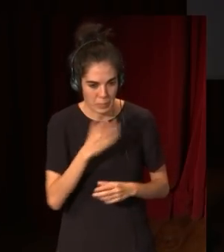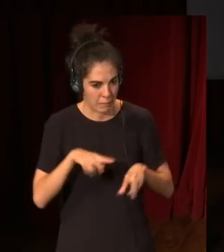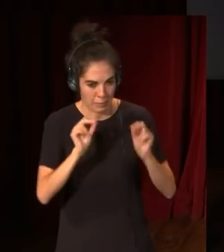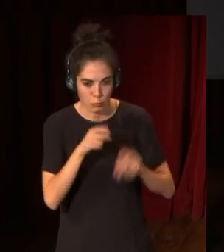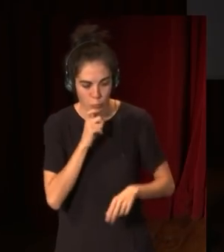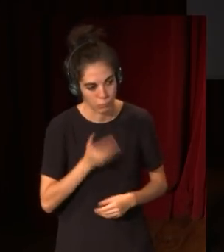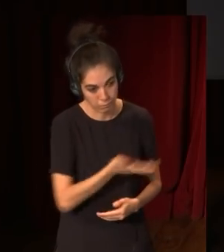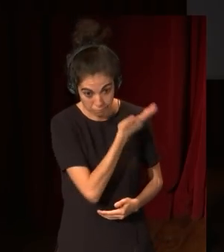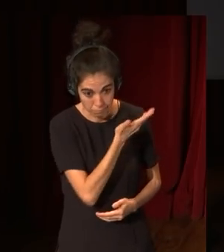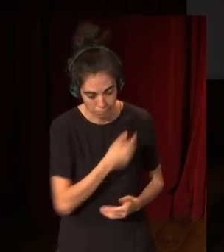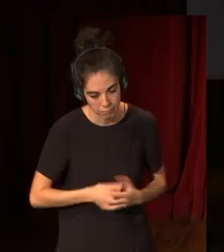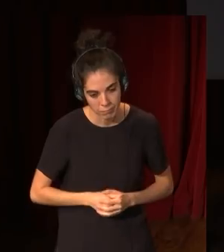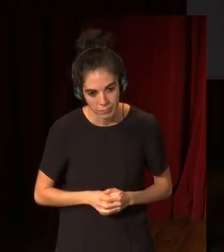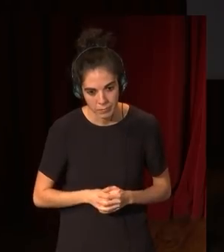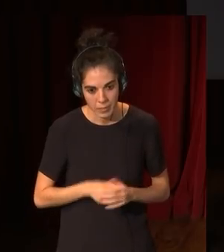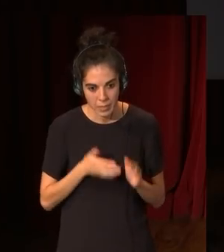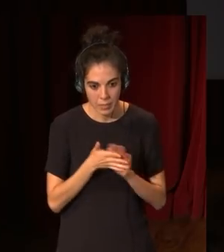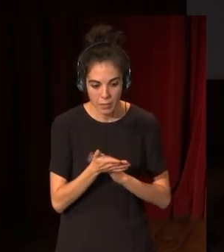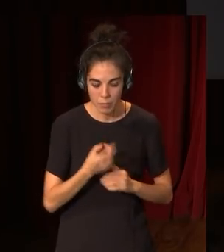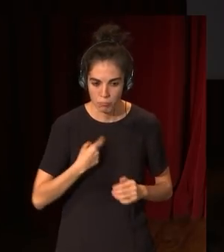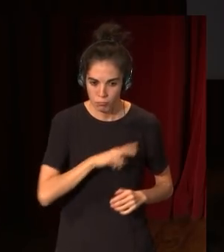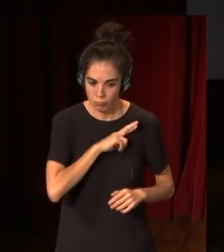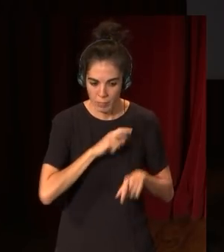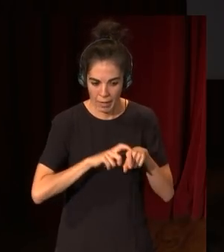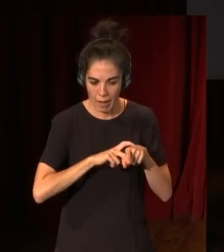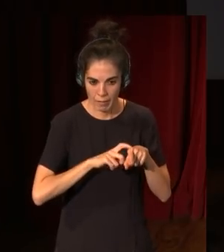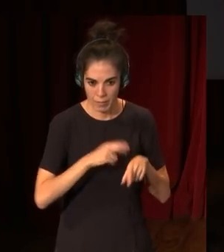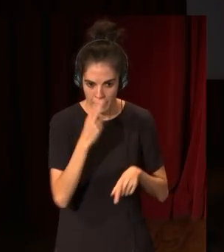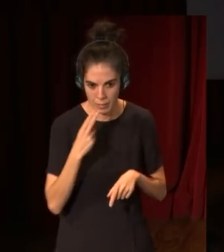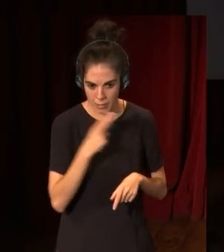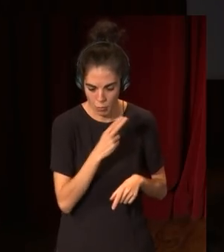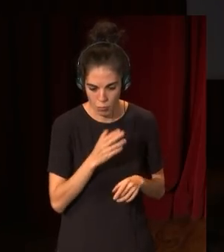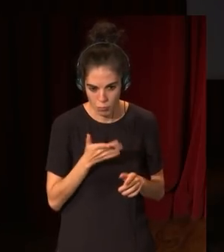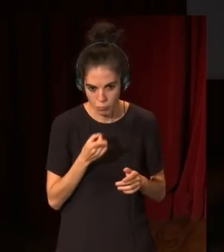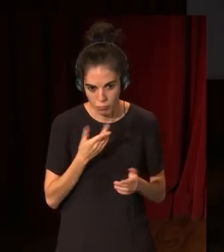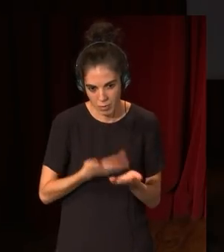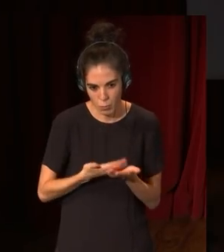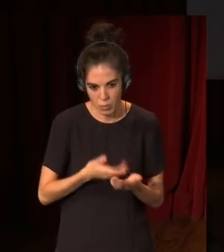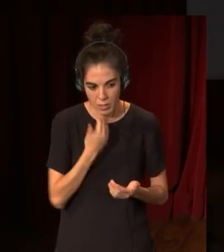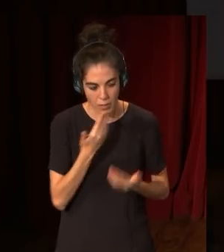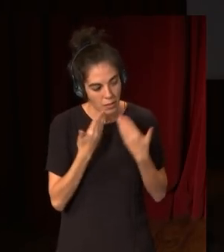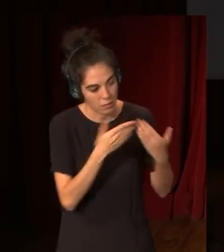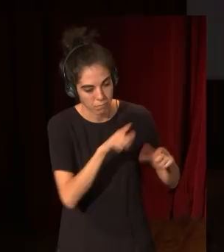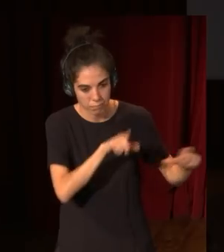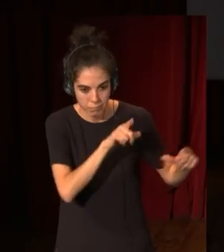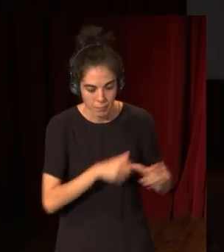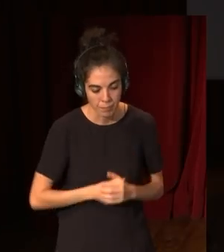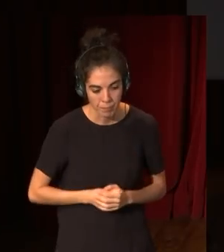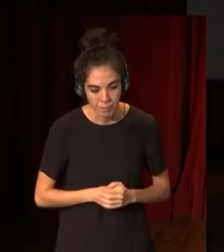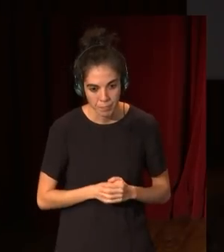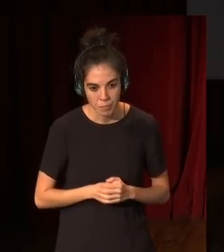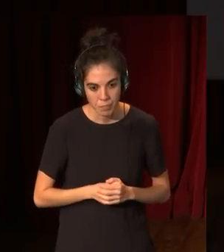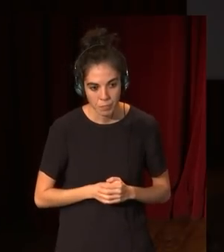reafirma el carácter cristiano incluso con la los textos hebreos pero es que además sabemos